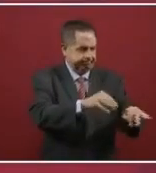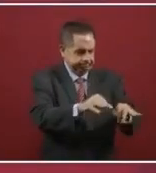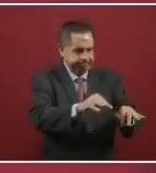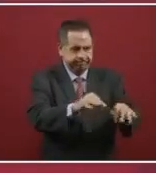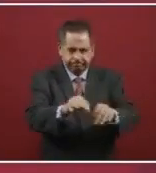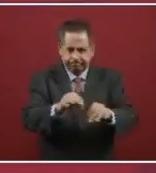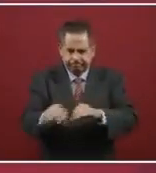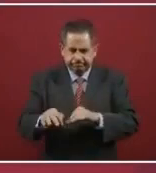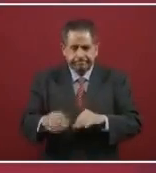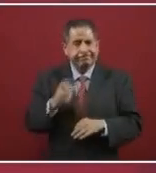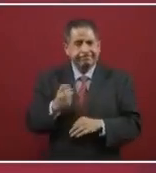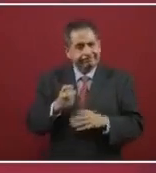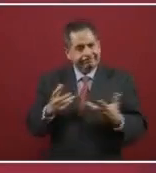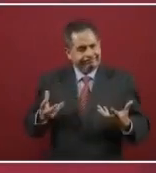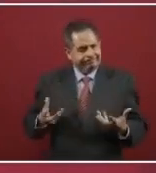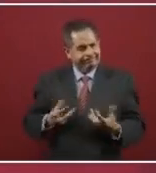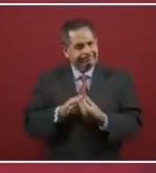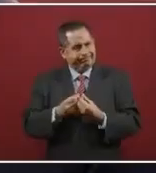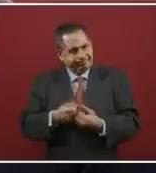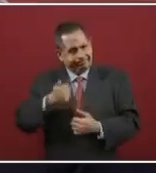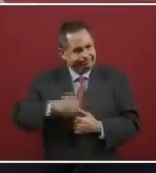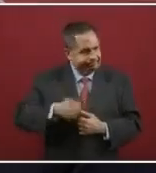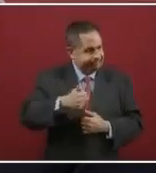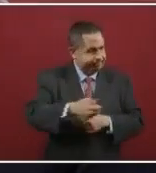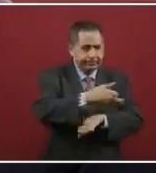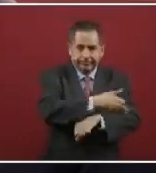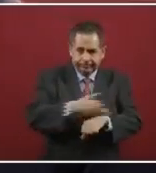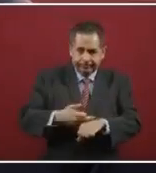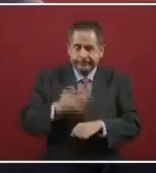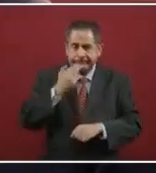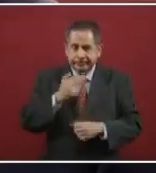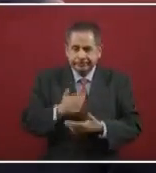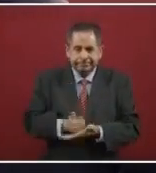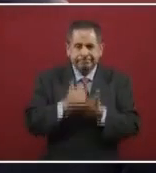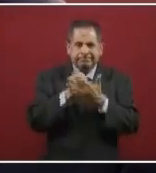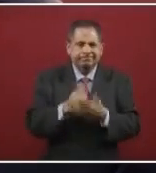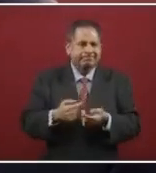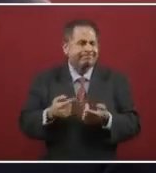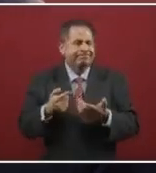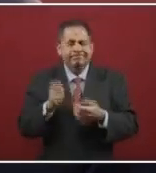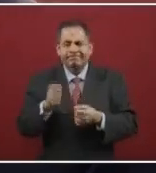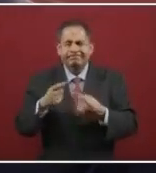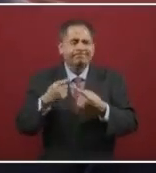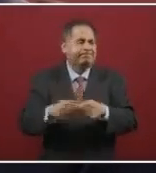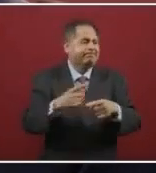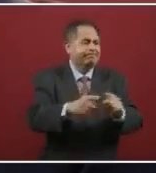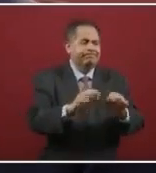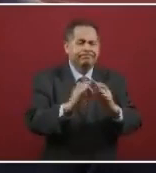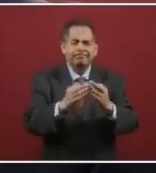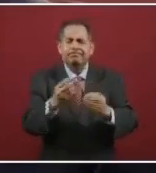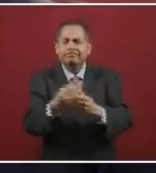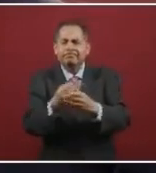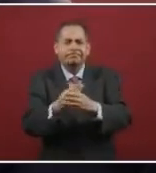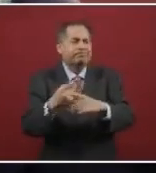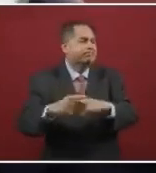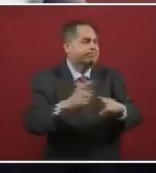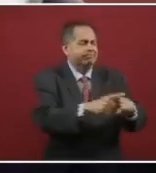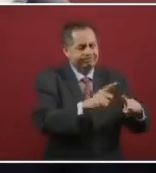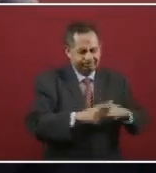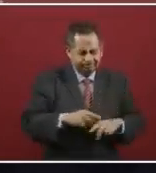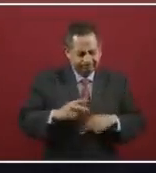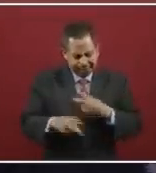contribuye, apoya, cada familia, de distintas formas,